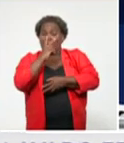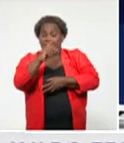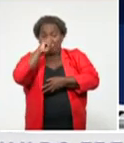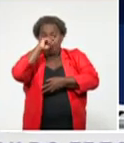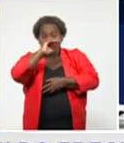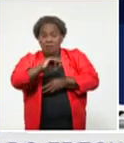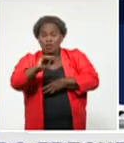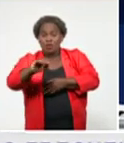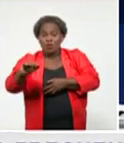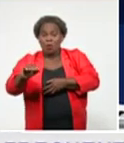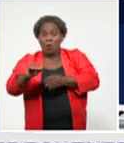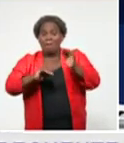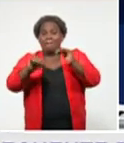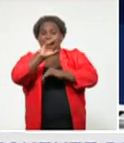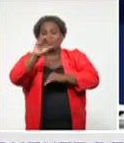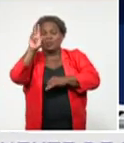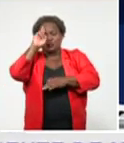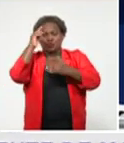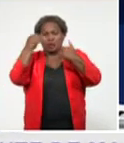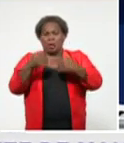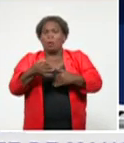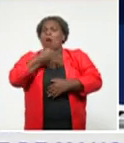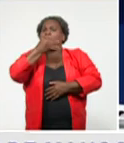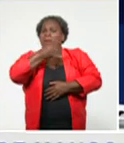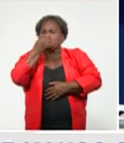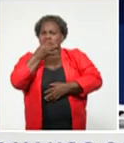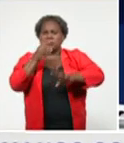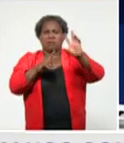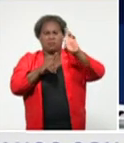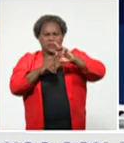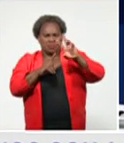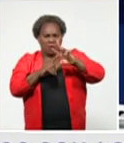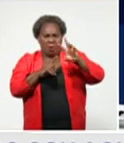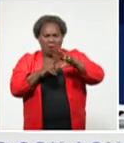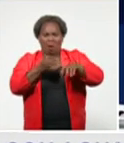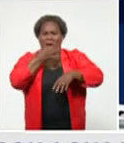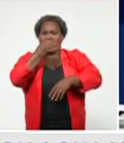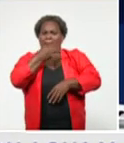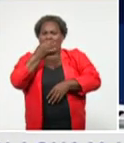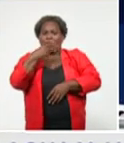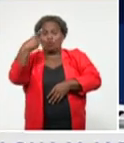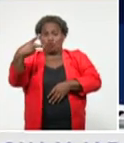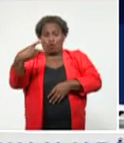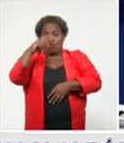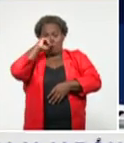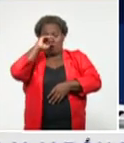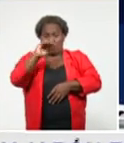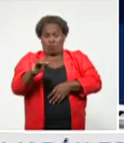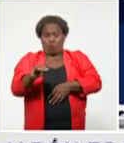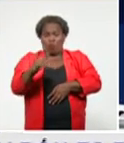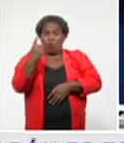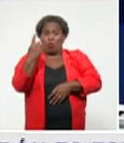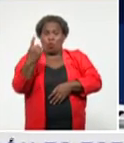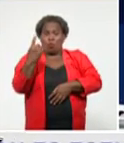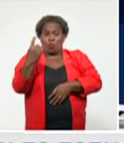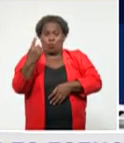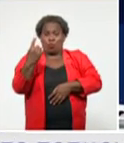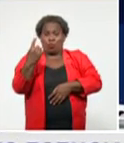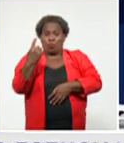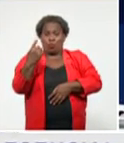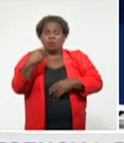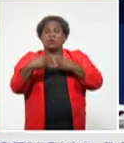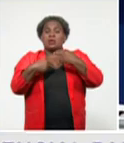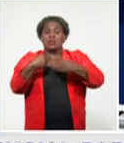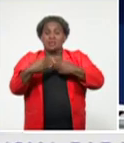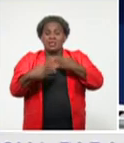Pública. Ella incluso lo ha explicado en la televisión. Fueron dos casos, uno de ellos que hizo el síndrome